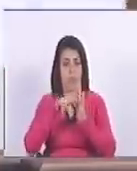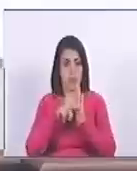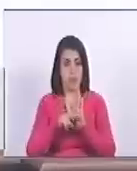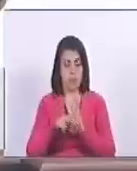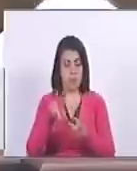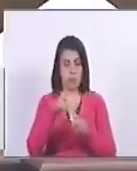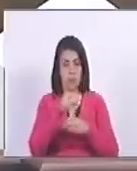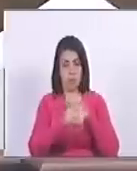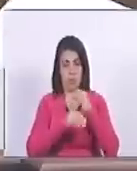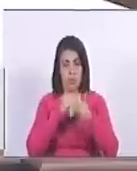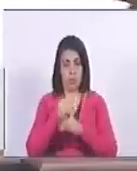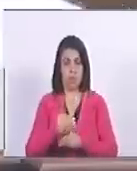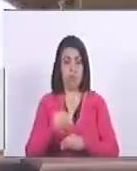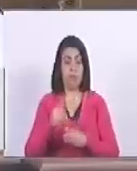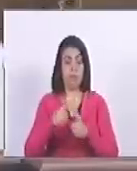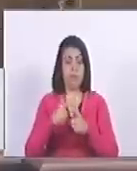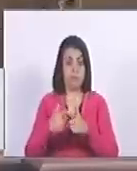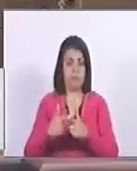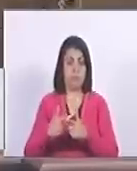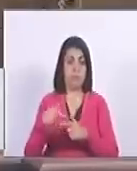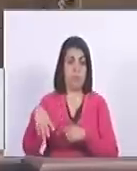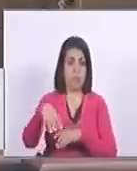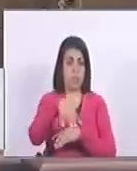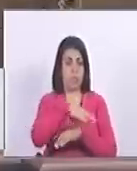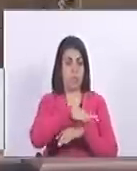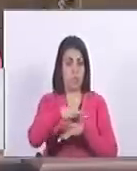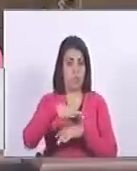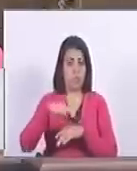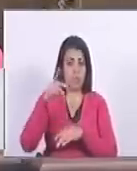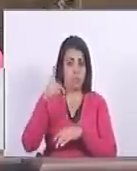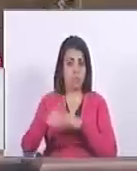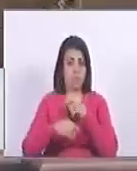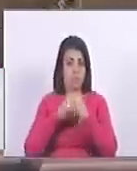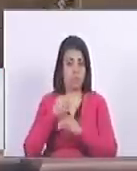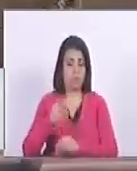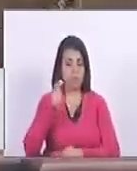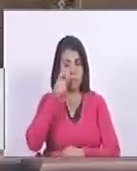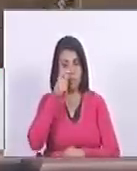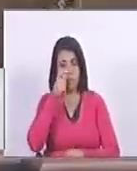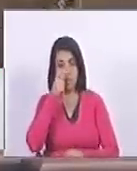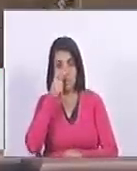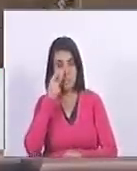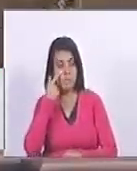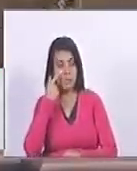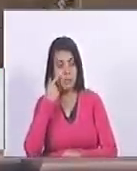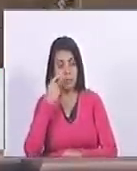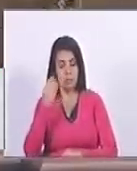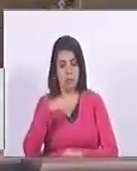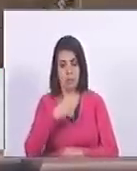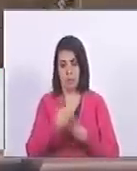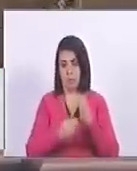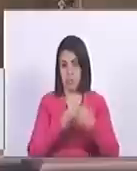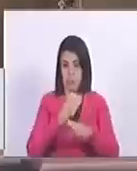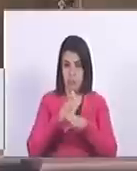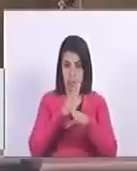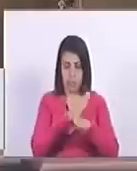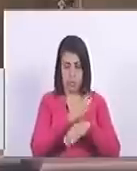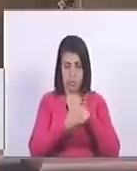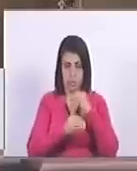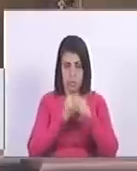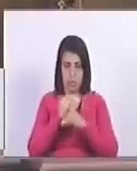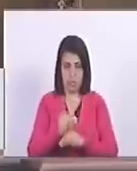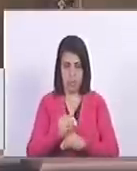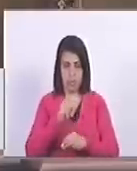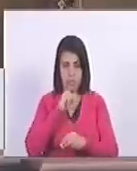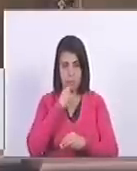dispuesta en materia impositiva, los estados y municipios deberán observar los márgenes o límites establecidos en